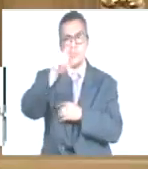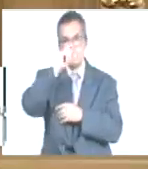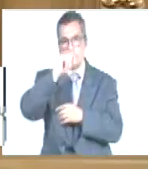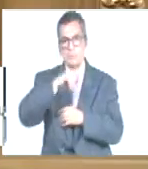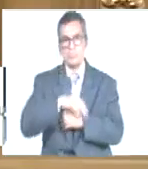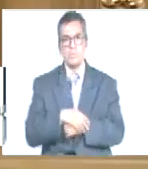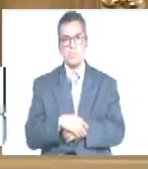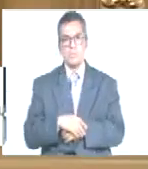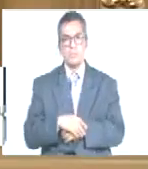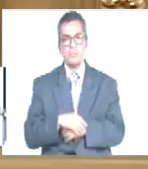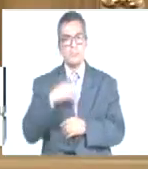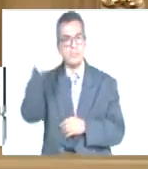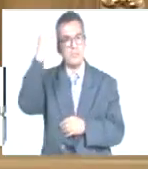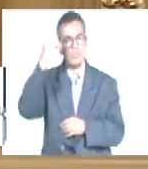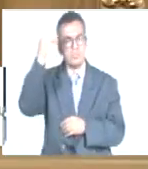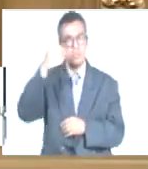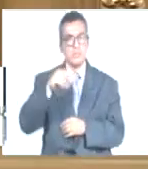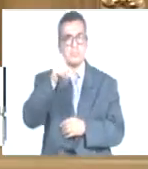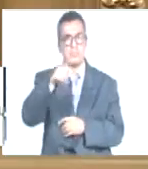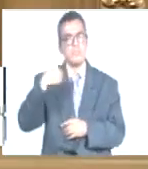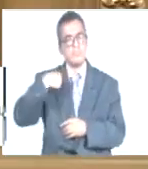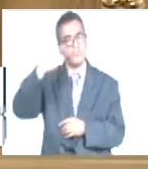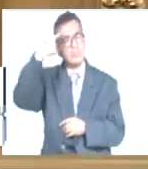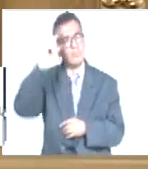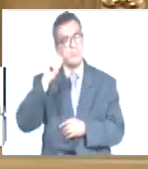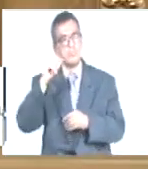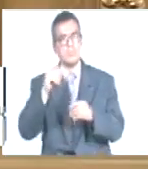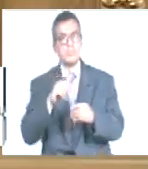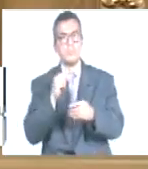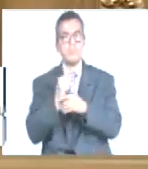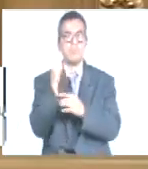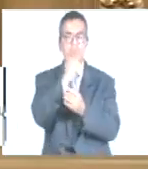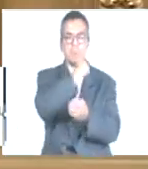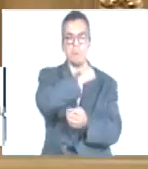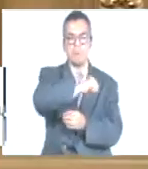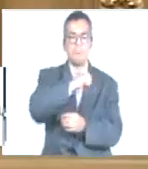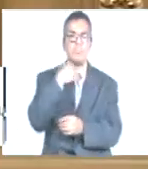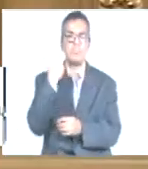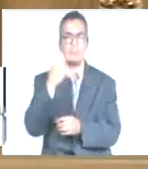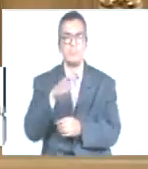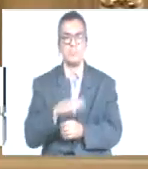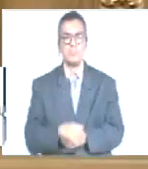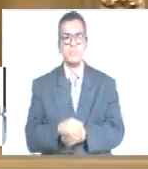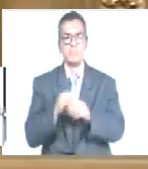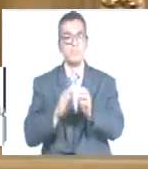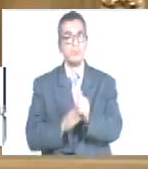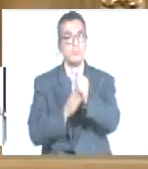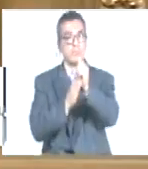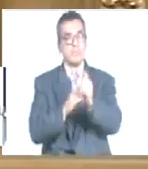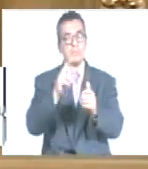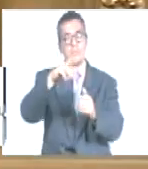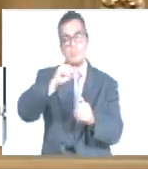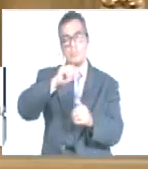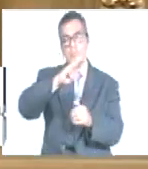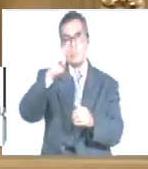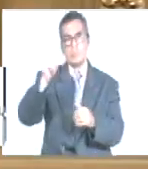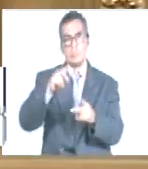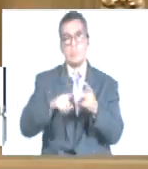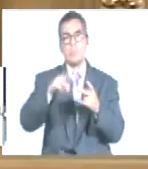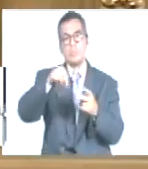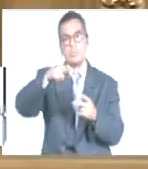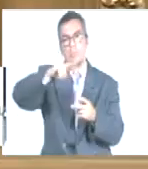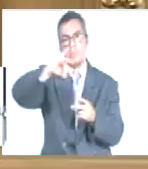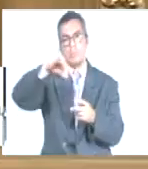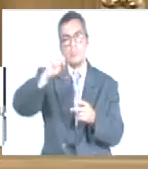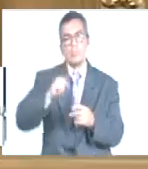edad. Considerando que a pesar de su vil y cruel asesinato, el ideario de Robert Serra y María